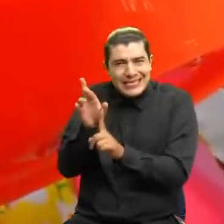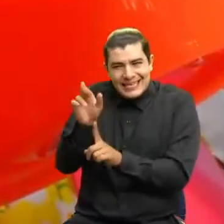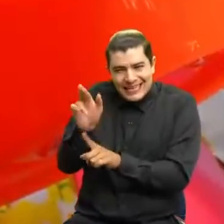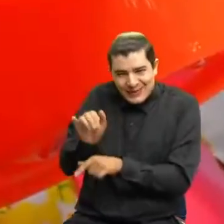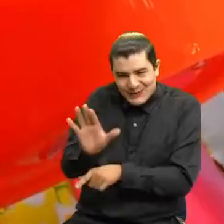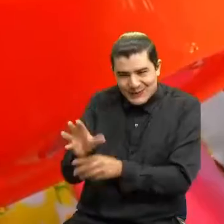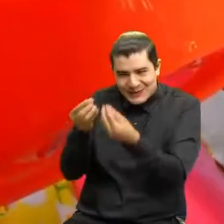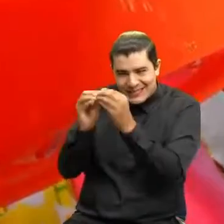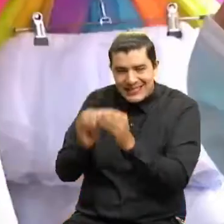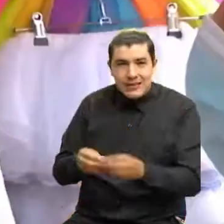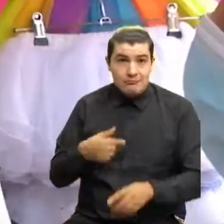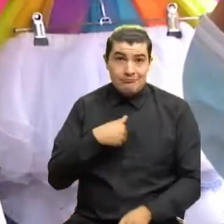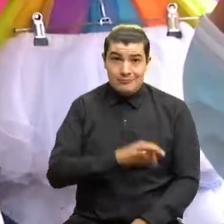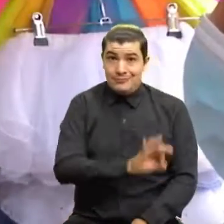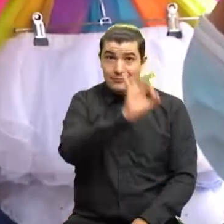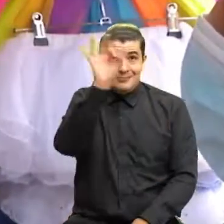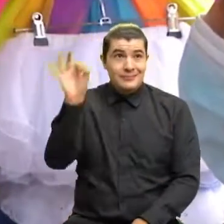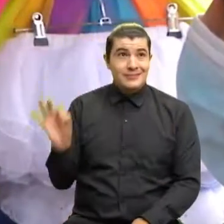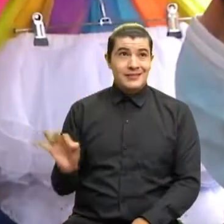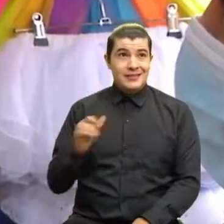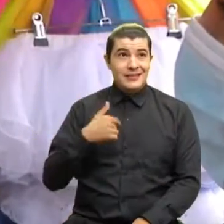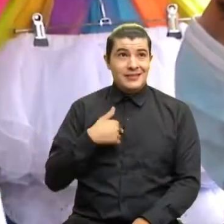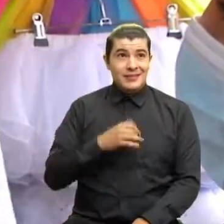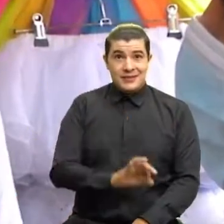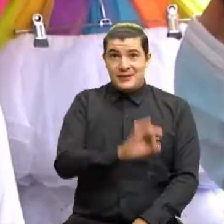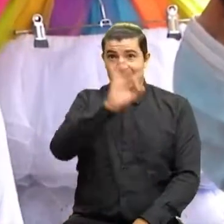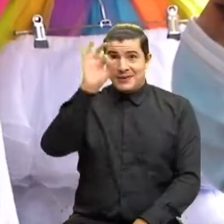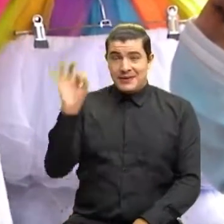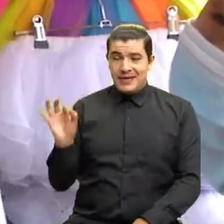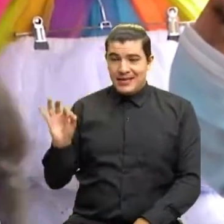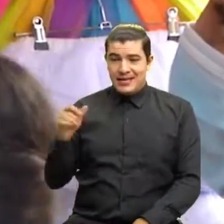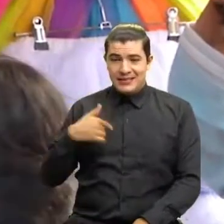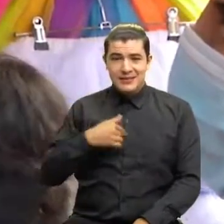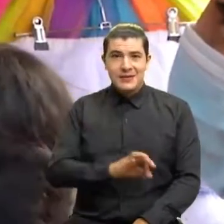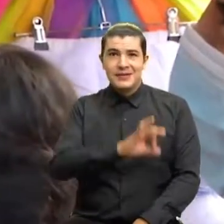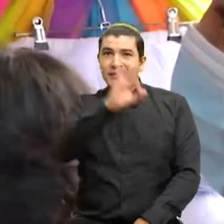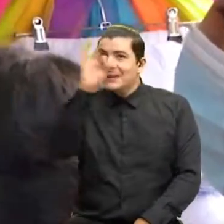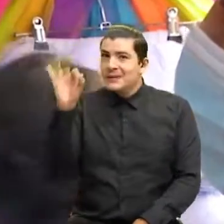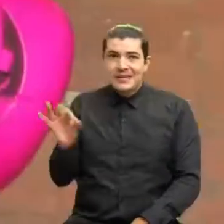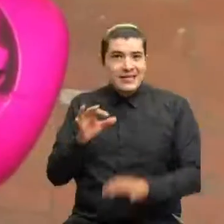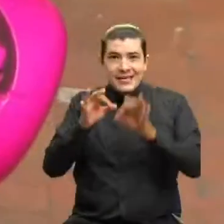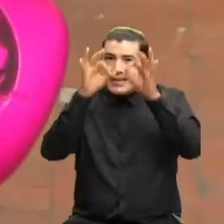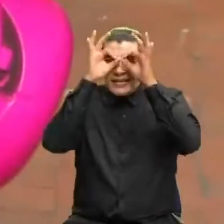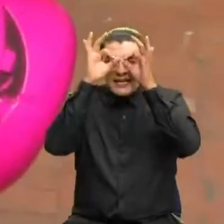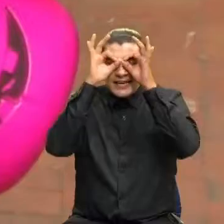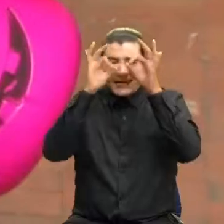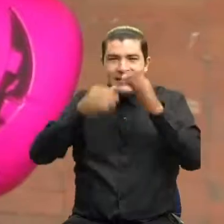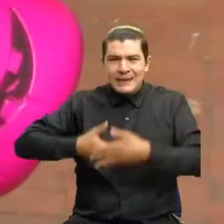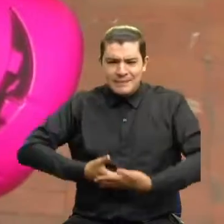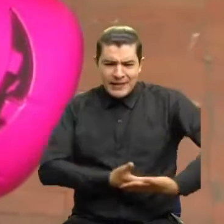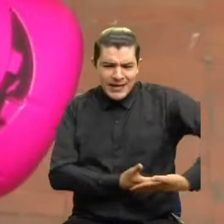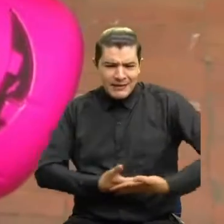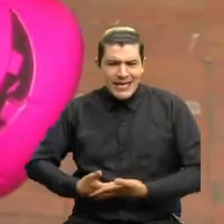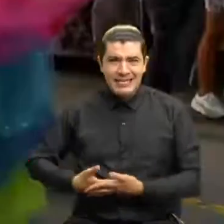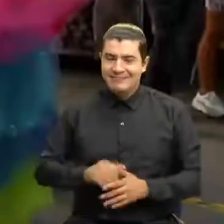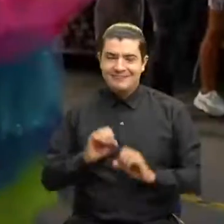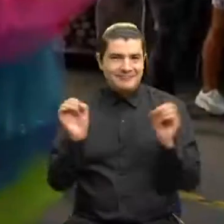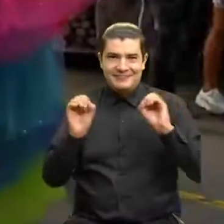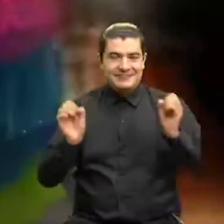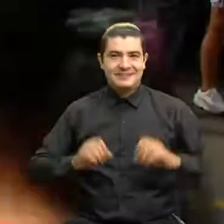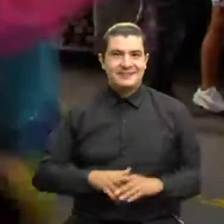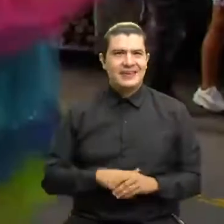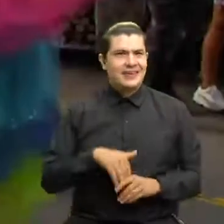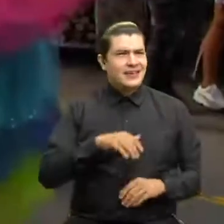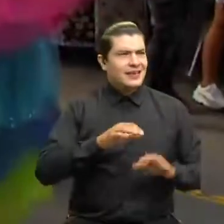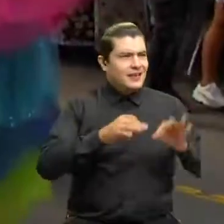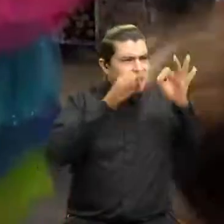yo nunca me disfrazaría de bebé. Hay personas que vienen buscando disfraz de bebé, como mamelucos o cosas así. Uy, el disfraz más extraño